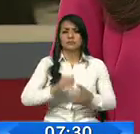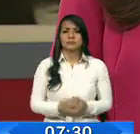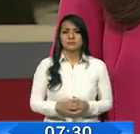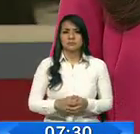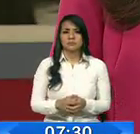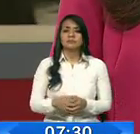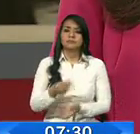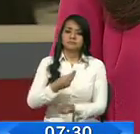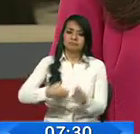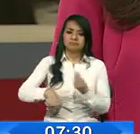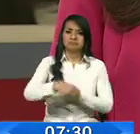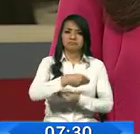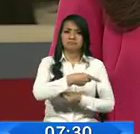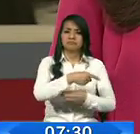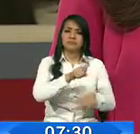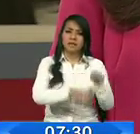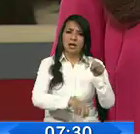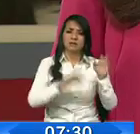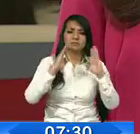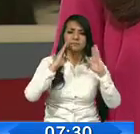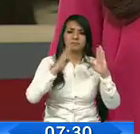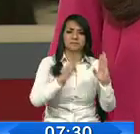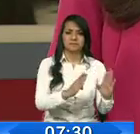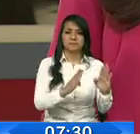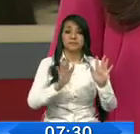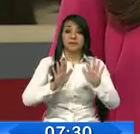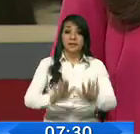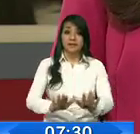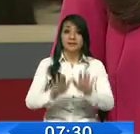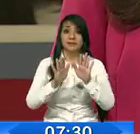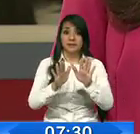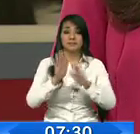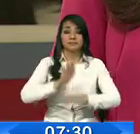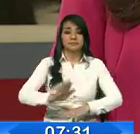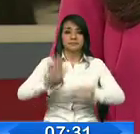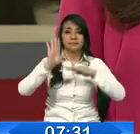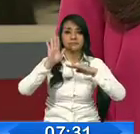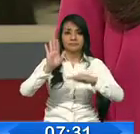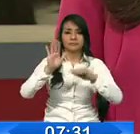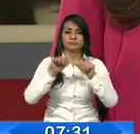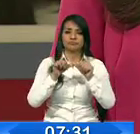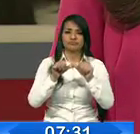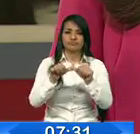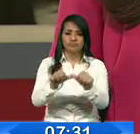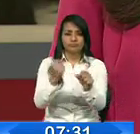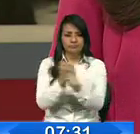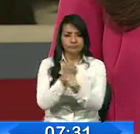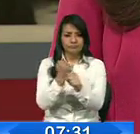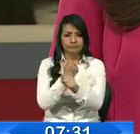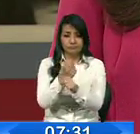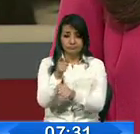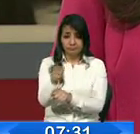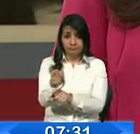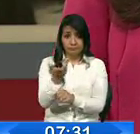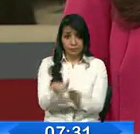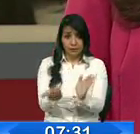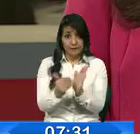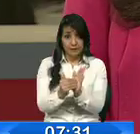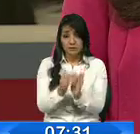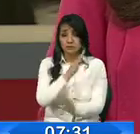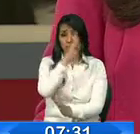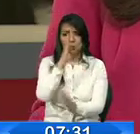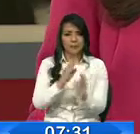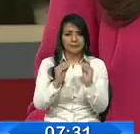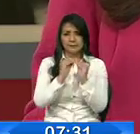de una reparación a los daños que sufrieron. Así, también se comprometieron a continuar trabajando para que estos actos no se